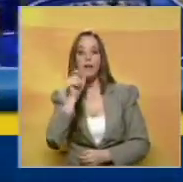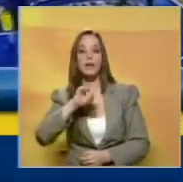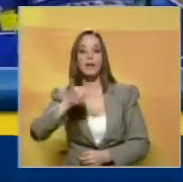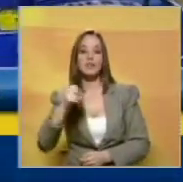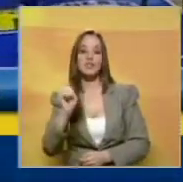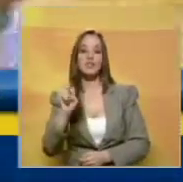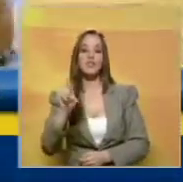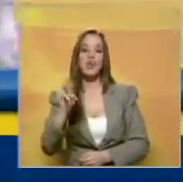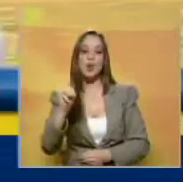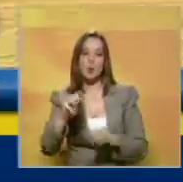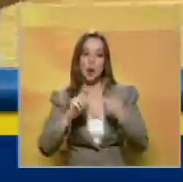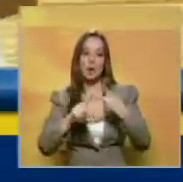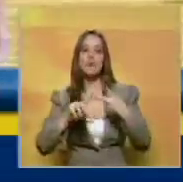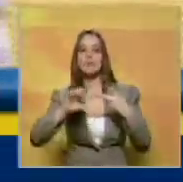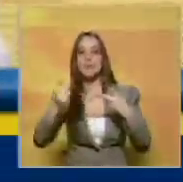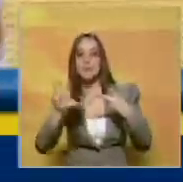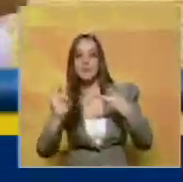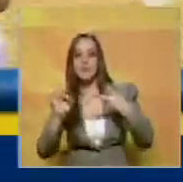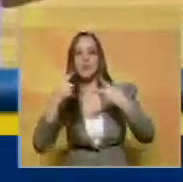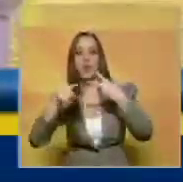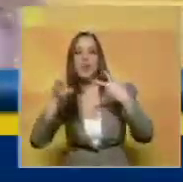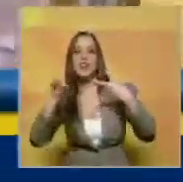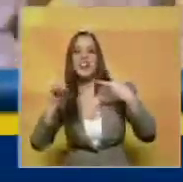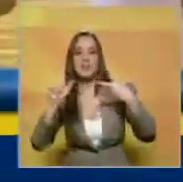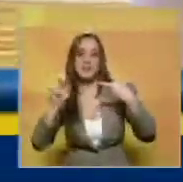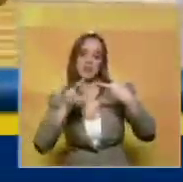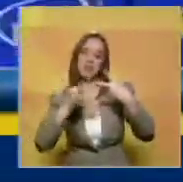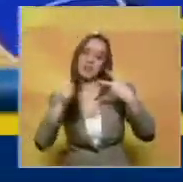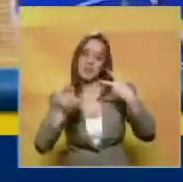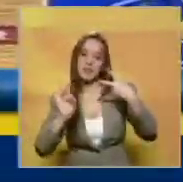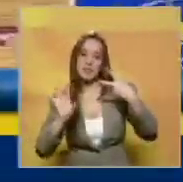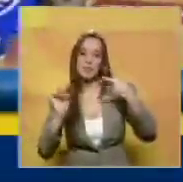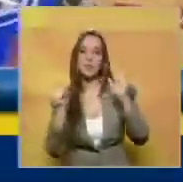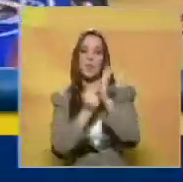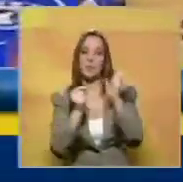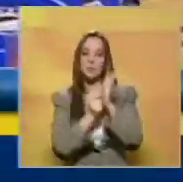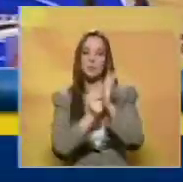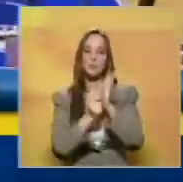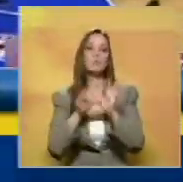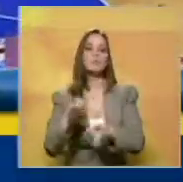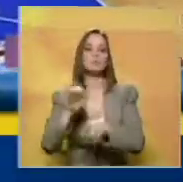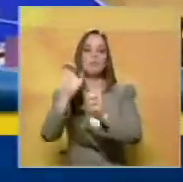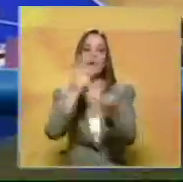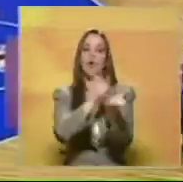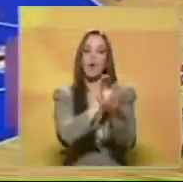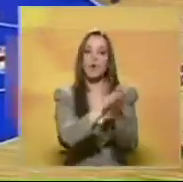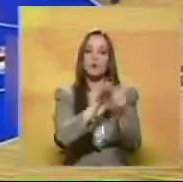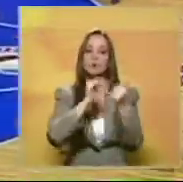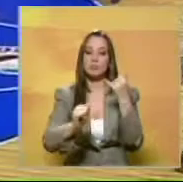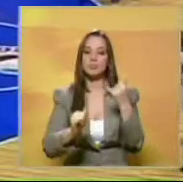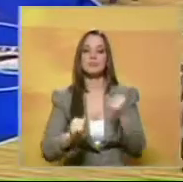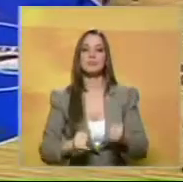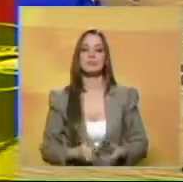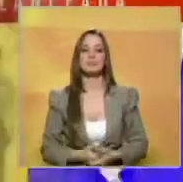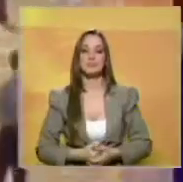19 puntos y David Cubillán con 18. En semifinales, Trotamundos se enfrentará a Cocodrilos de Caracas.